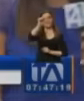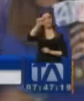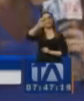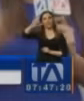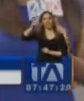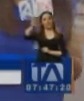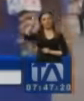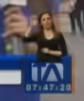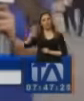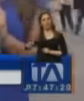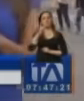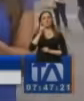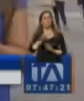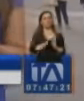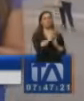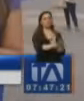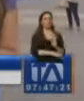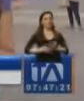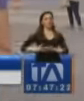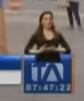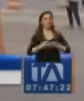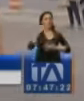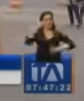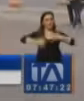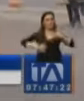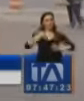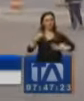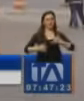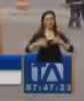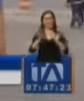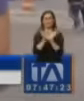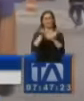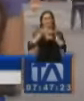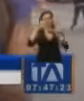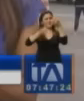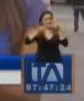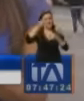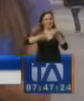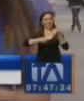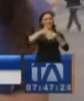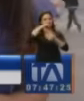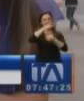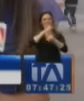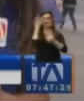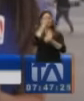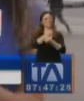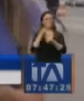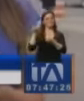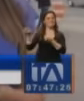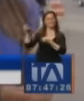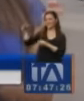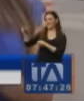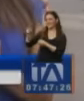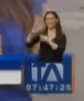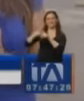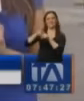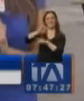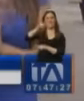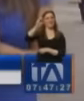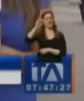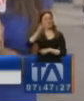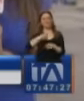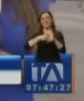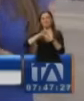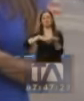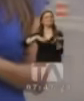para bebé, leche de fórmula, papillas y también juguetitos para esos niños preciosos que están esperando en Pedernales, en Jama, en El